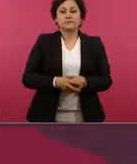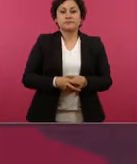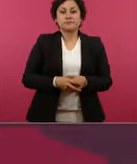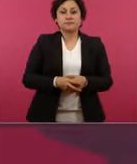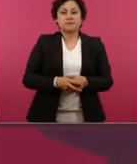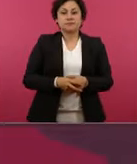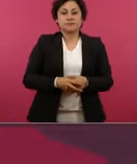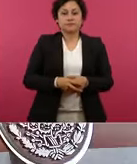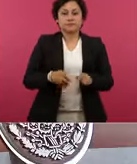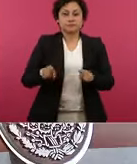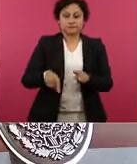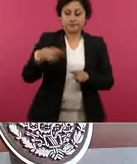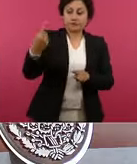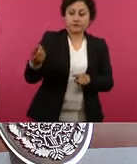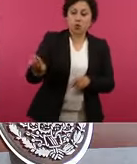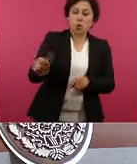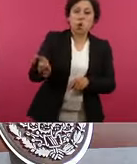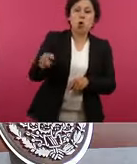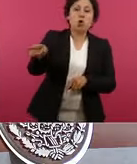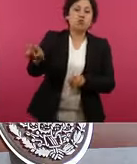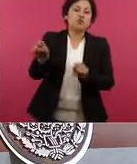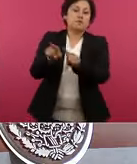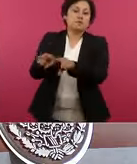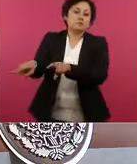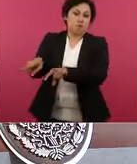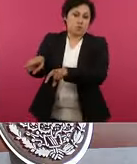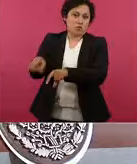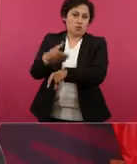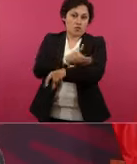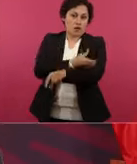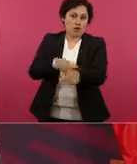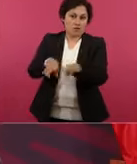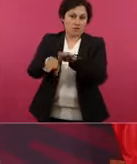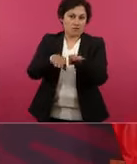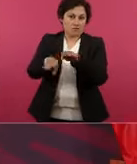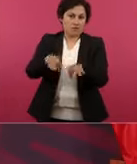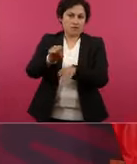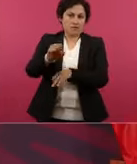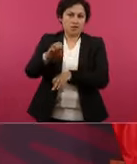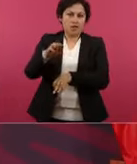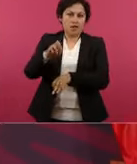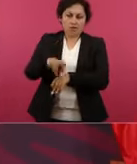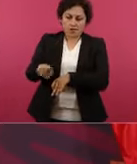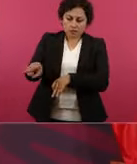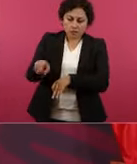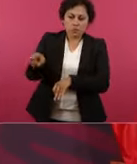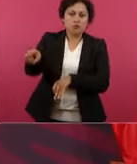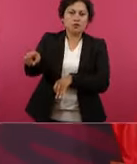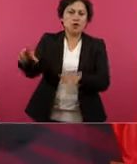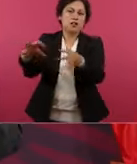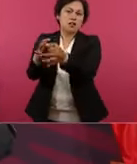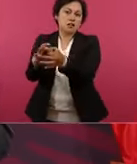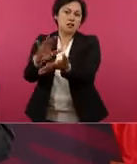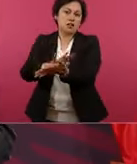a otro marino que era el que estaba vinculado manejando el asunto con la